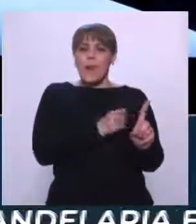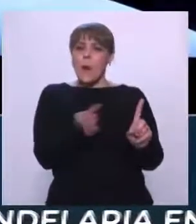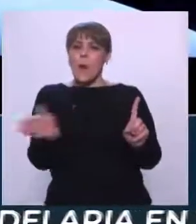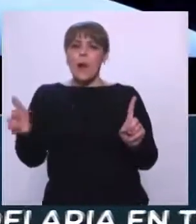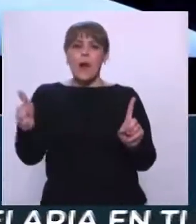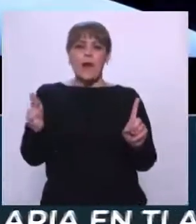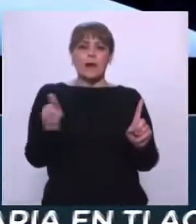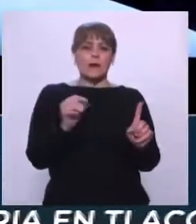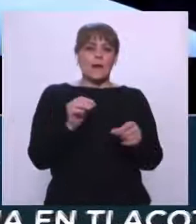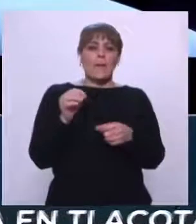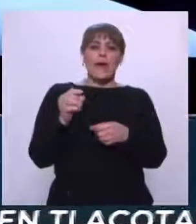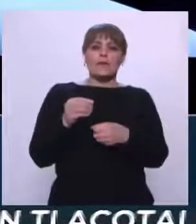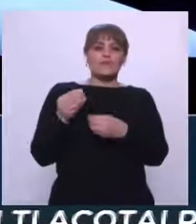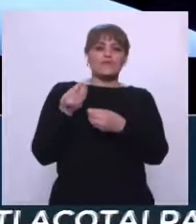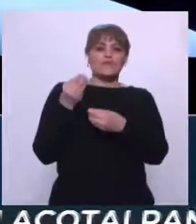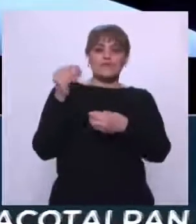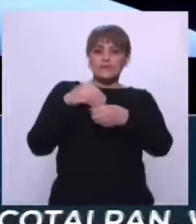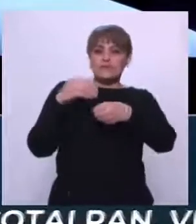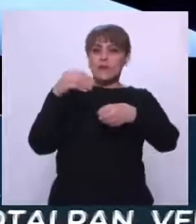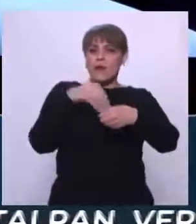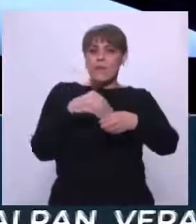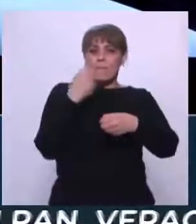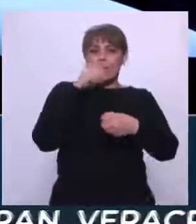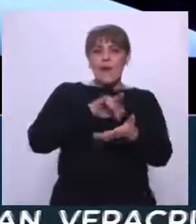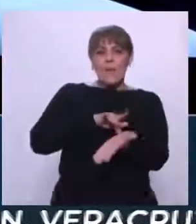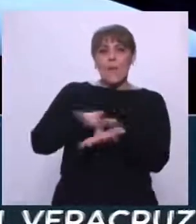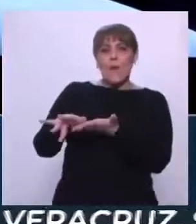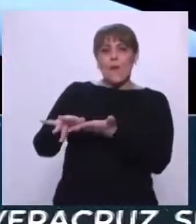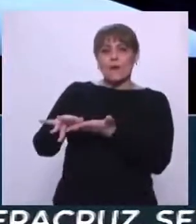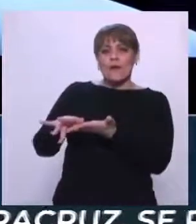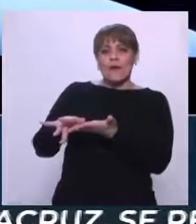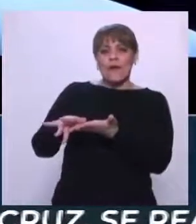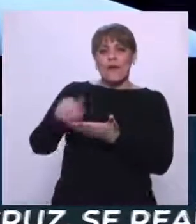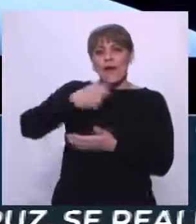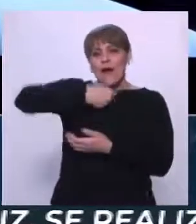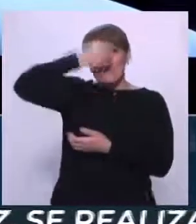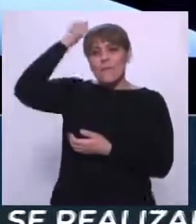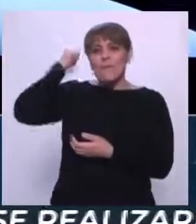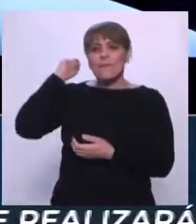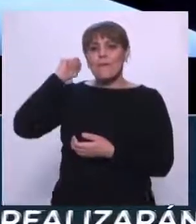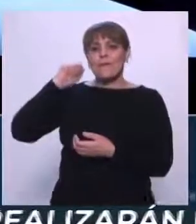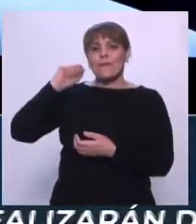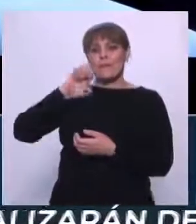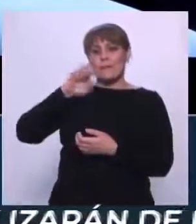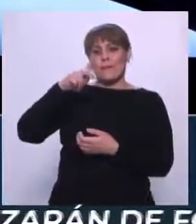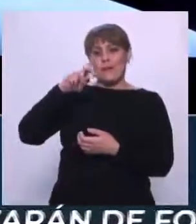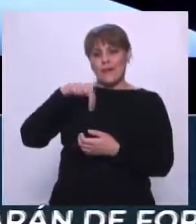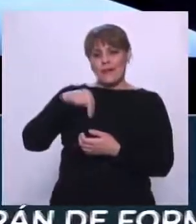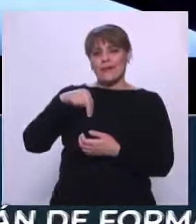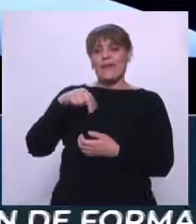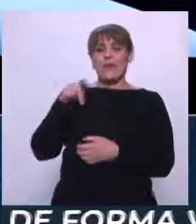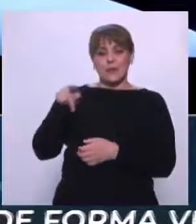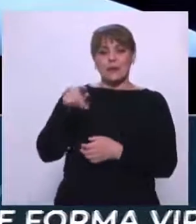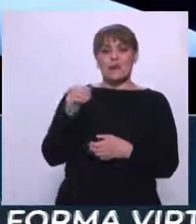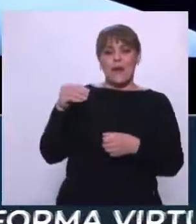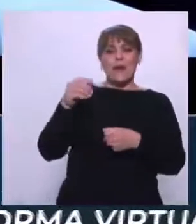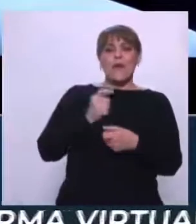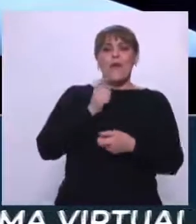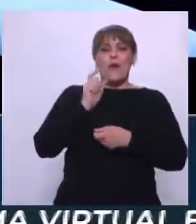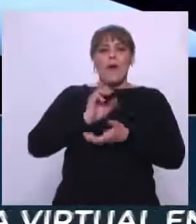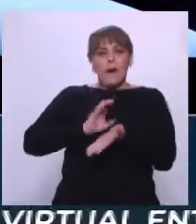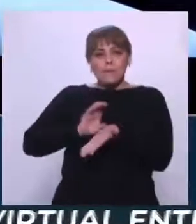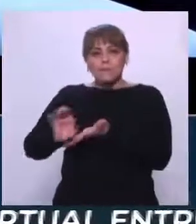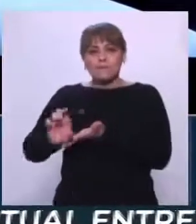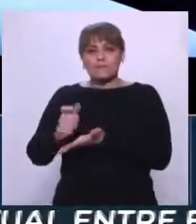depósitos que se dicen que fue para la campaña también del expresidente Enrique Peña Nieto, pues se fue haciendo